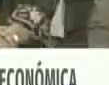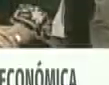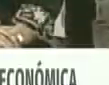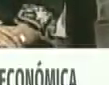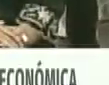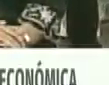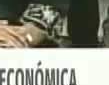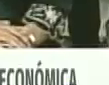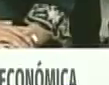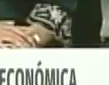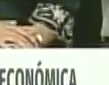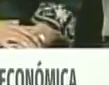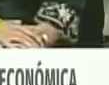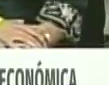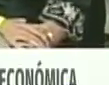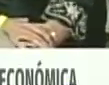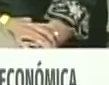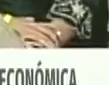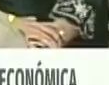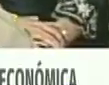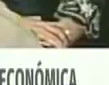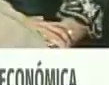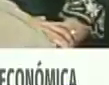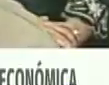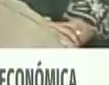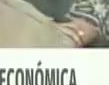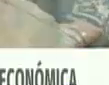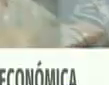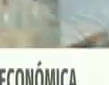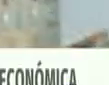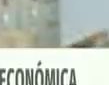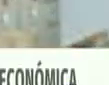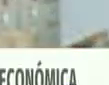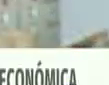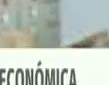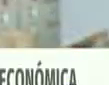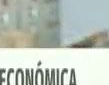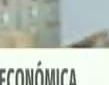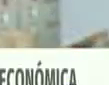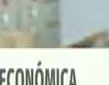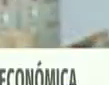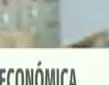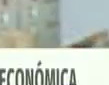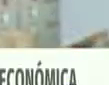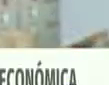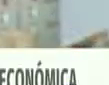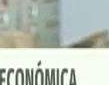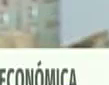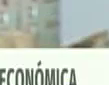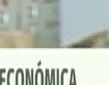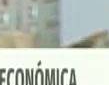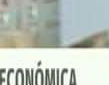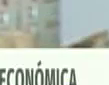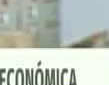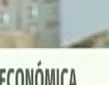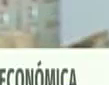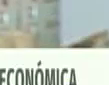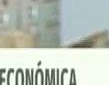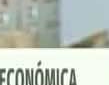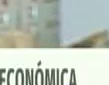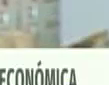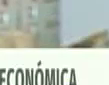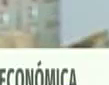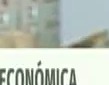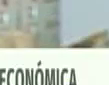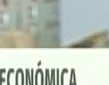transnacionales cometidos por bandas criminales encabezadas por juan guaidó por su hermano por el señor ricardo